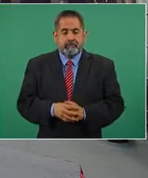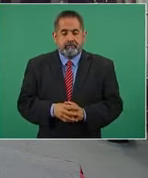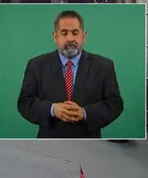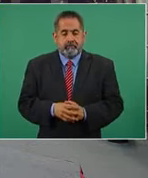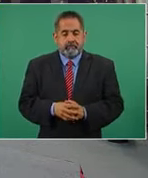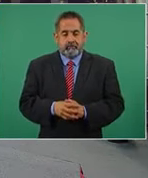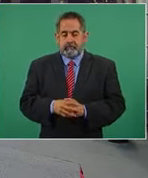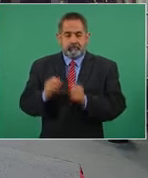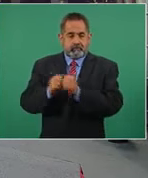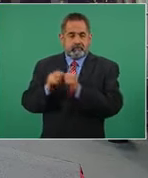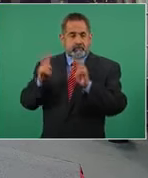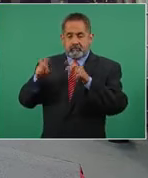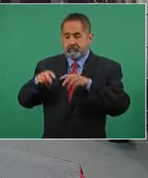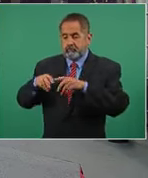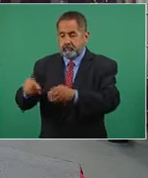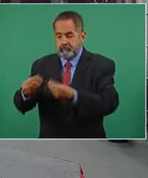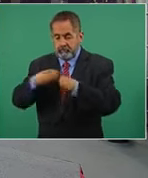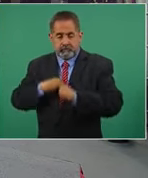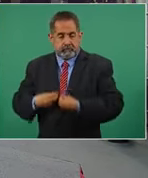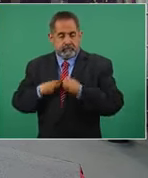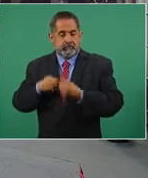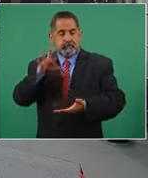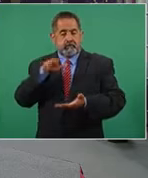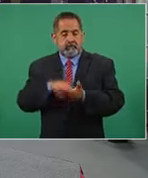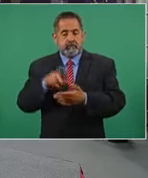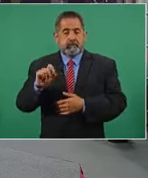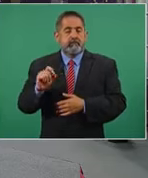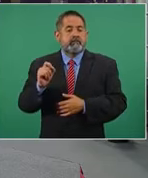del Sembrando Vida y 5029 jóvenes